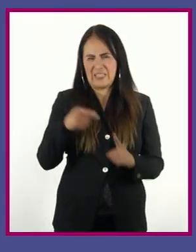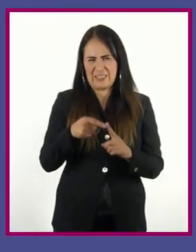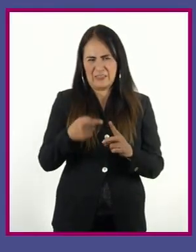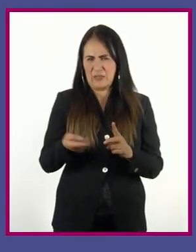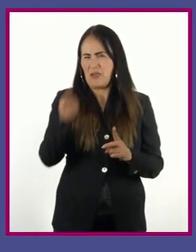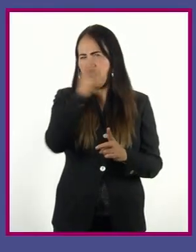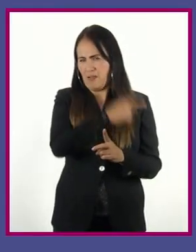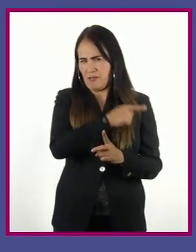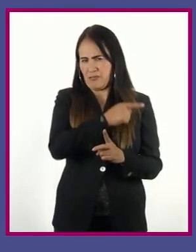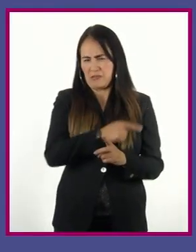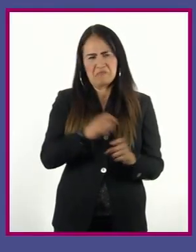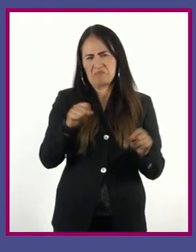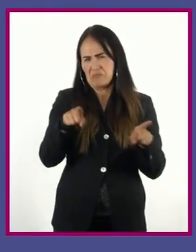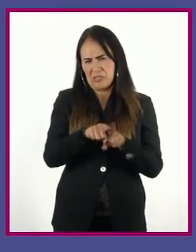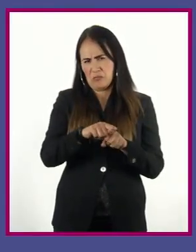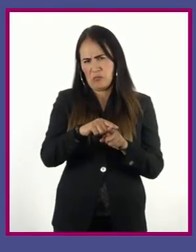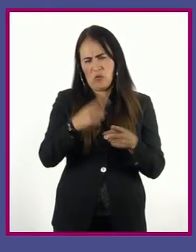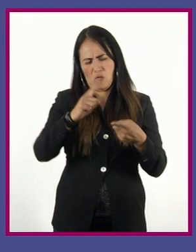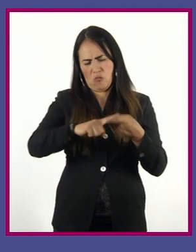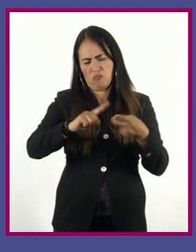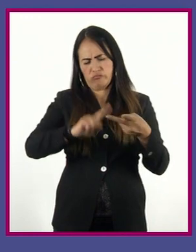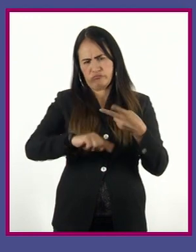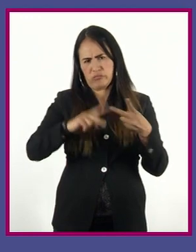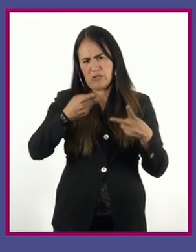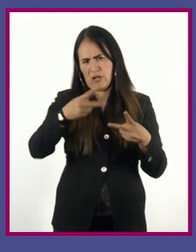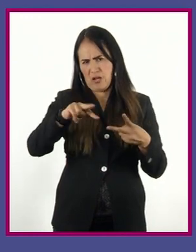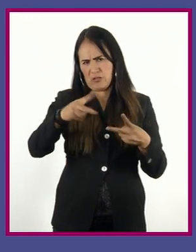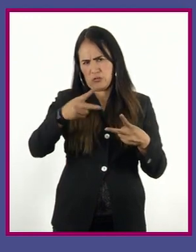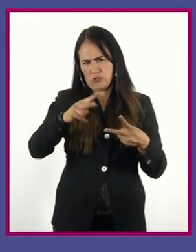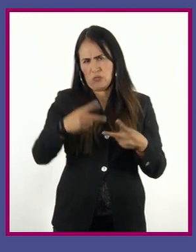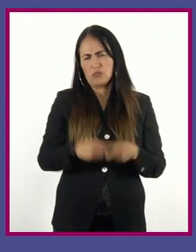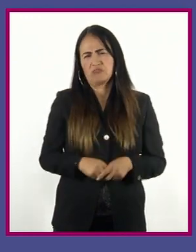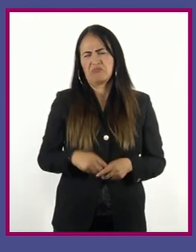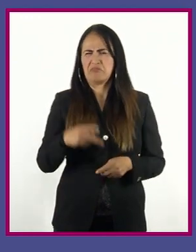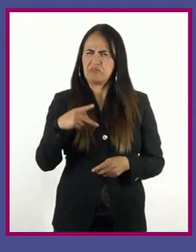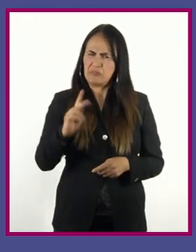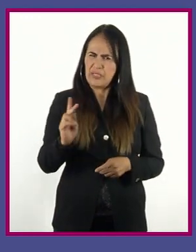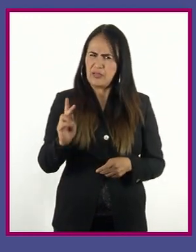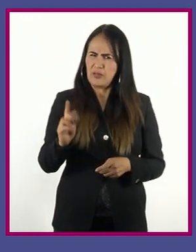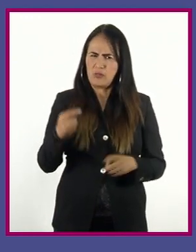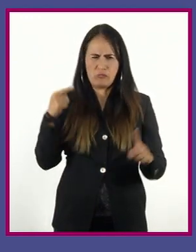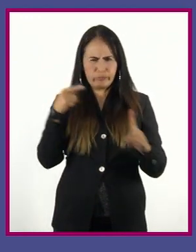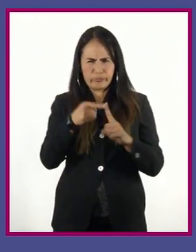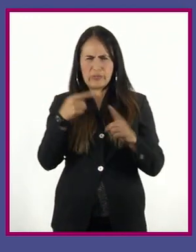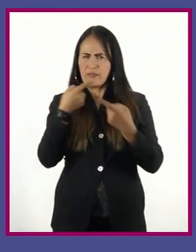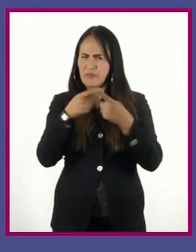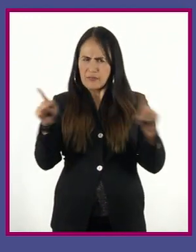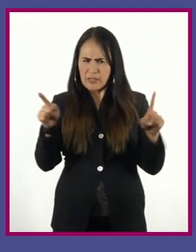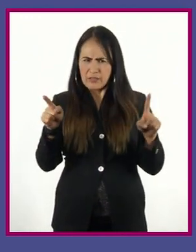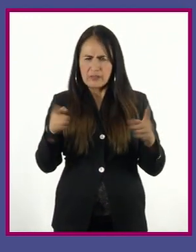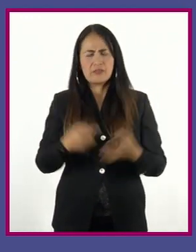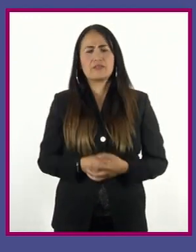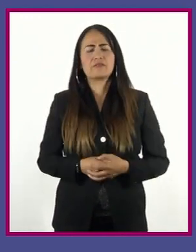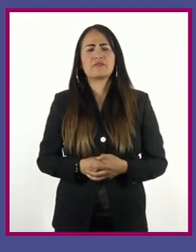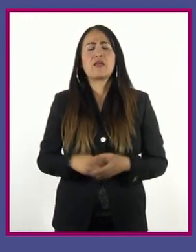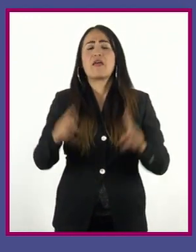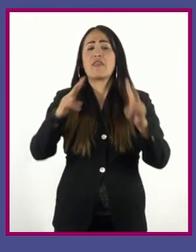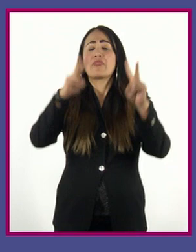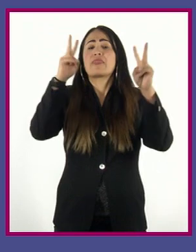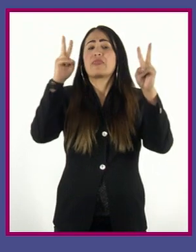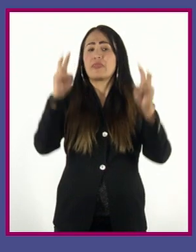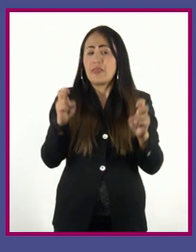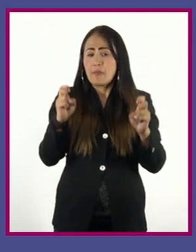anterior, también deben usarse los dos tipos de preguntas, aunque por razones distintas. En general, en los temas